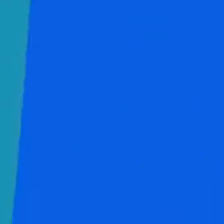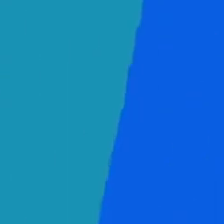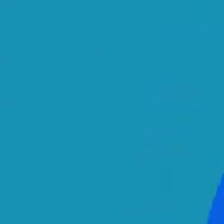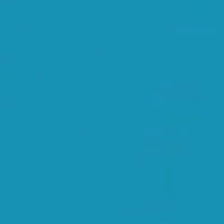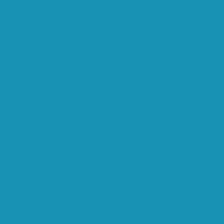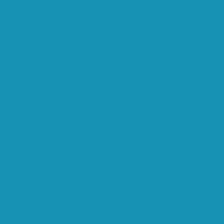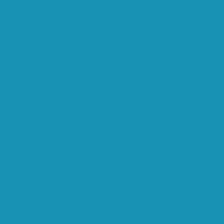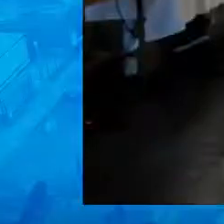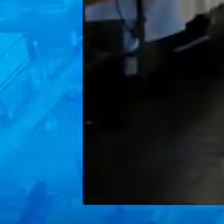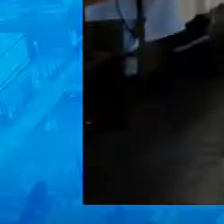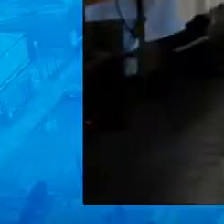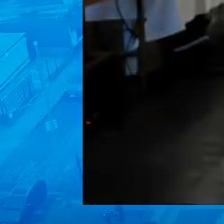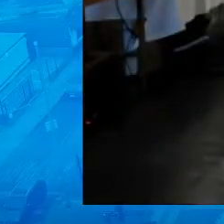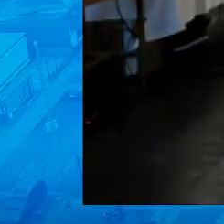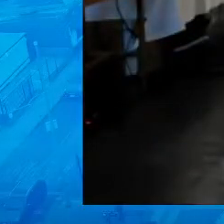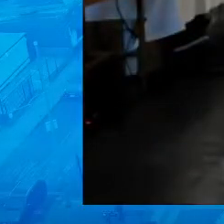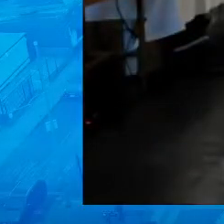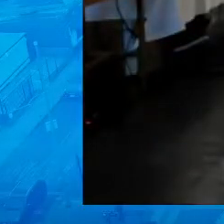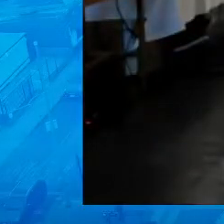concejales.